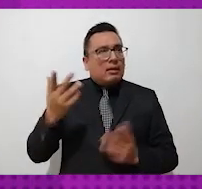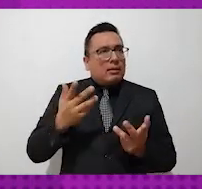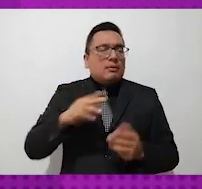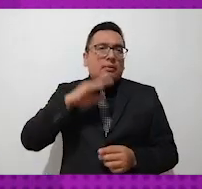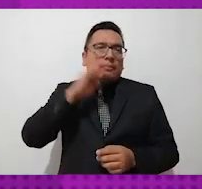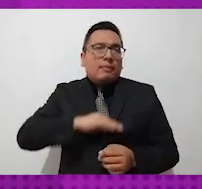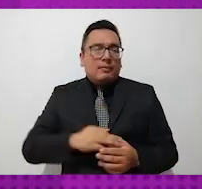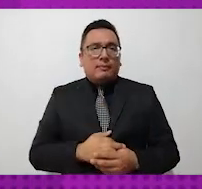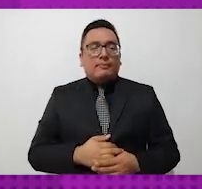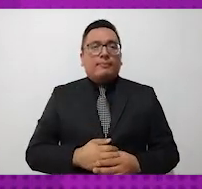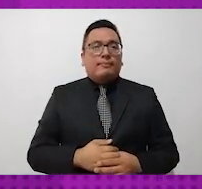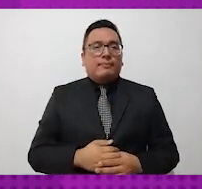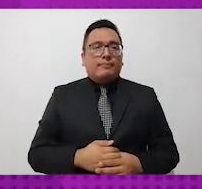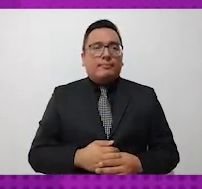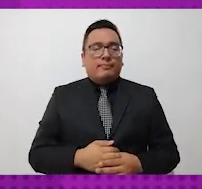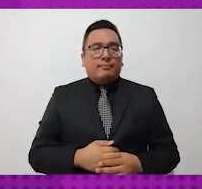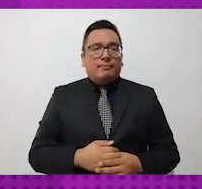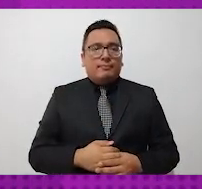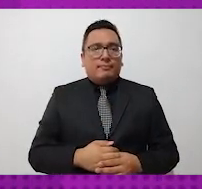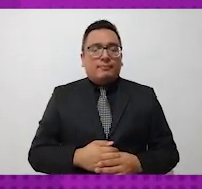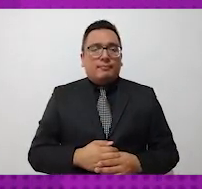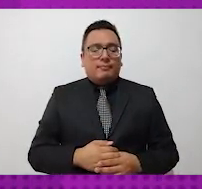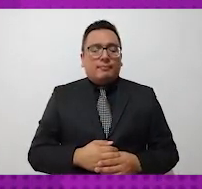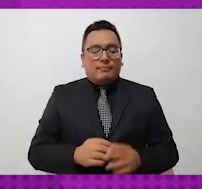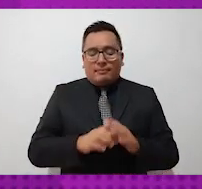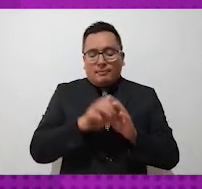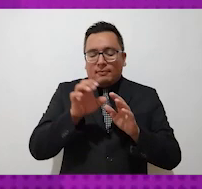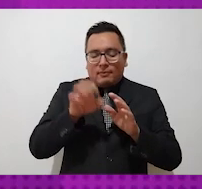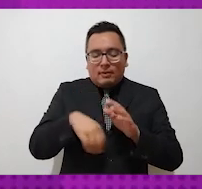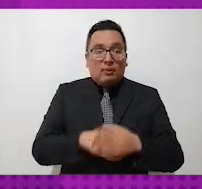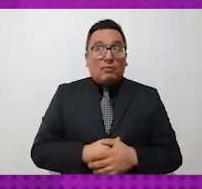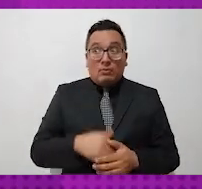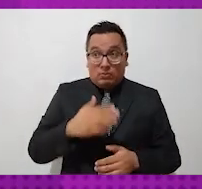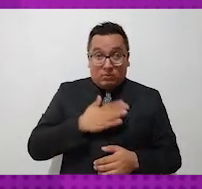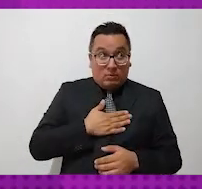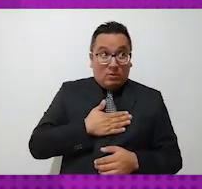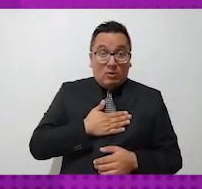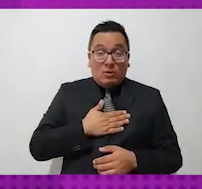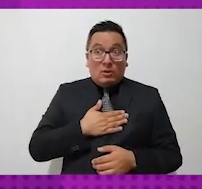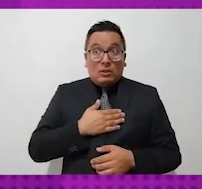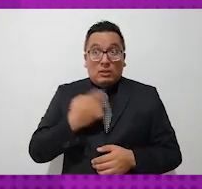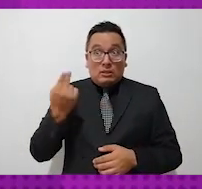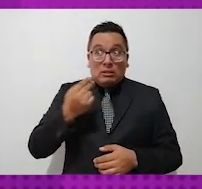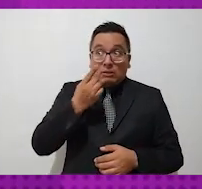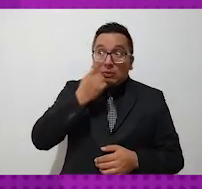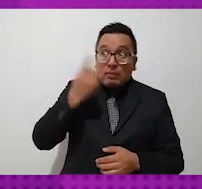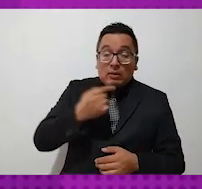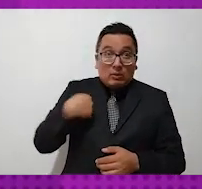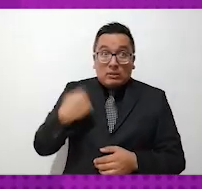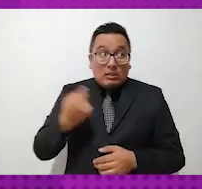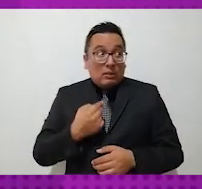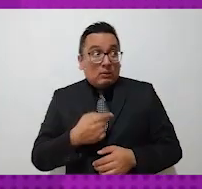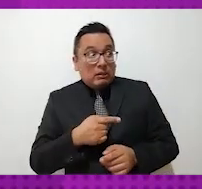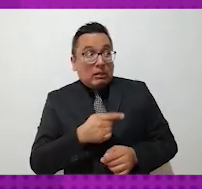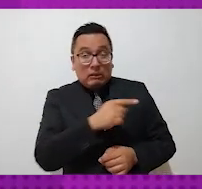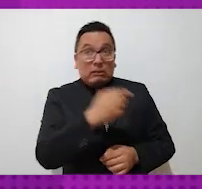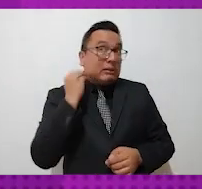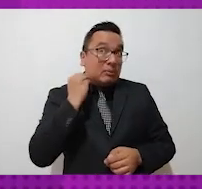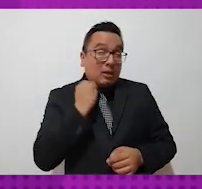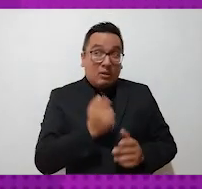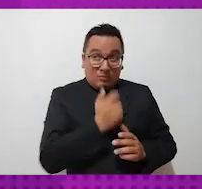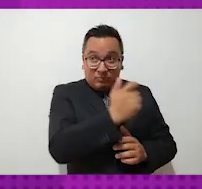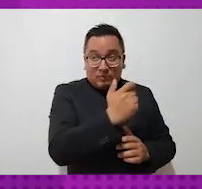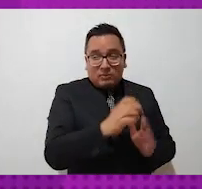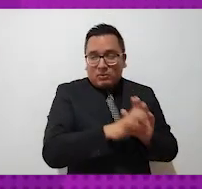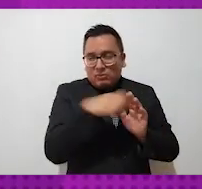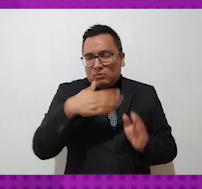una falta en contra de esta ley. Por ejemplo, yo tengo que contratar a un abogado para hacer una denuncia ante el órgano de control interno.